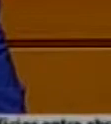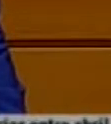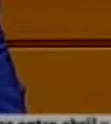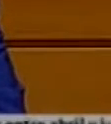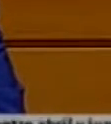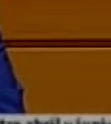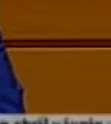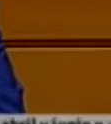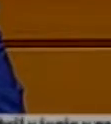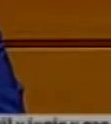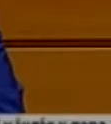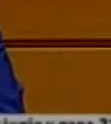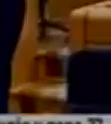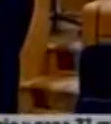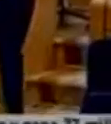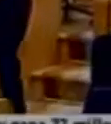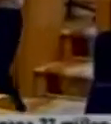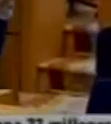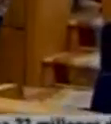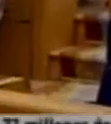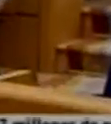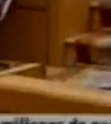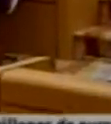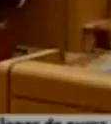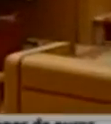la señora Díez.